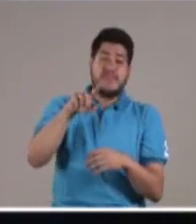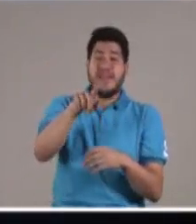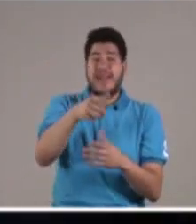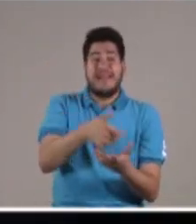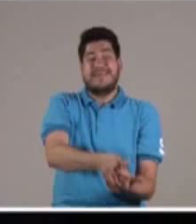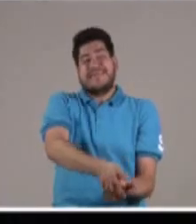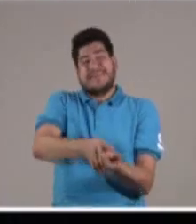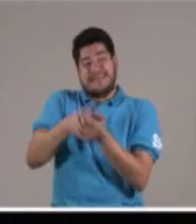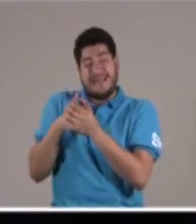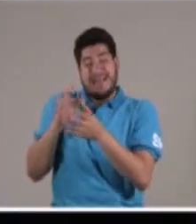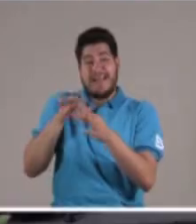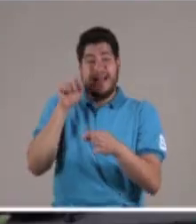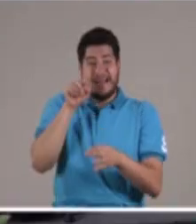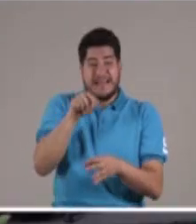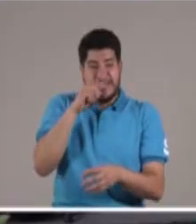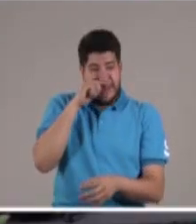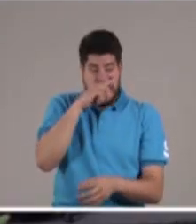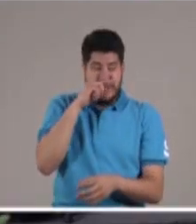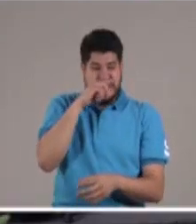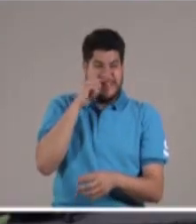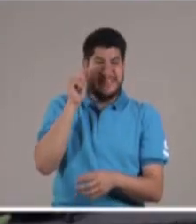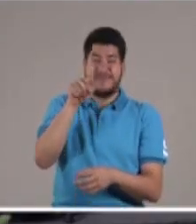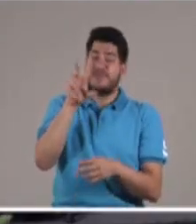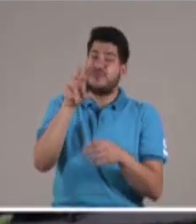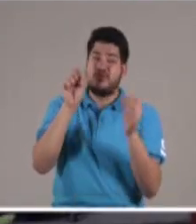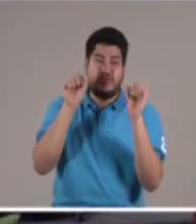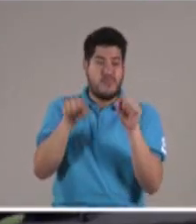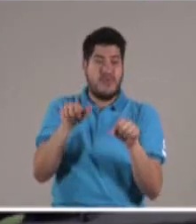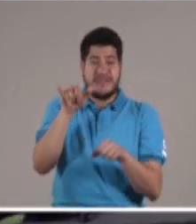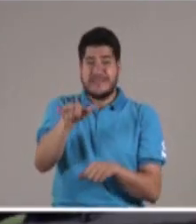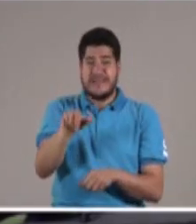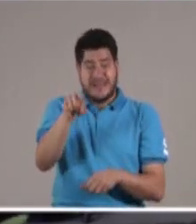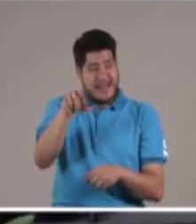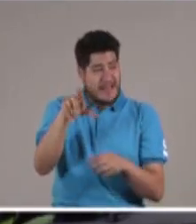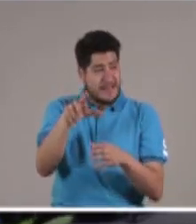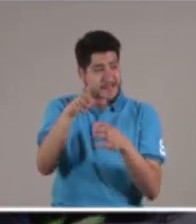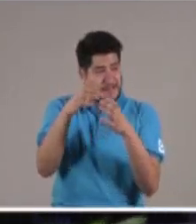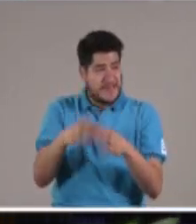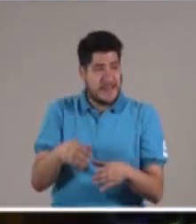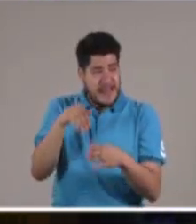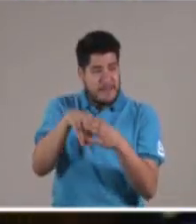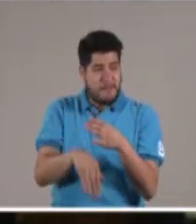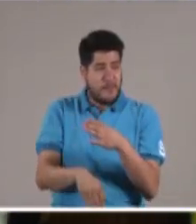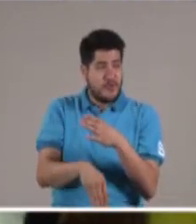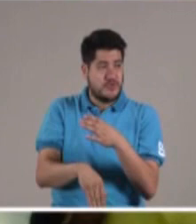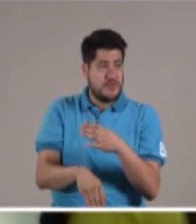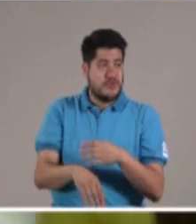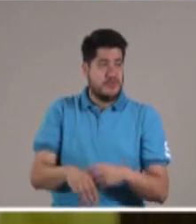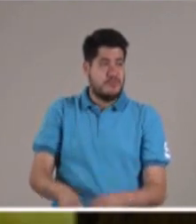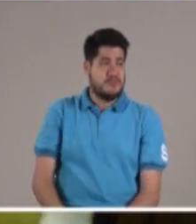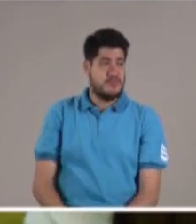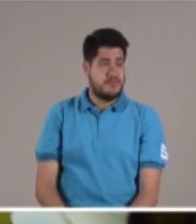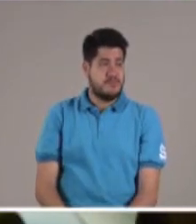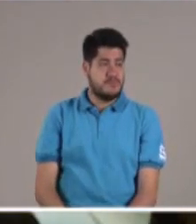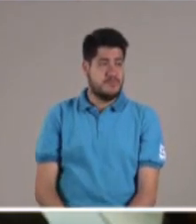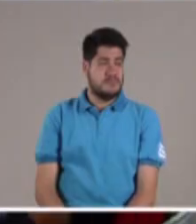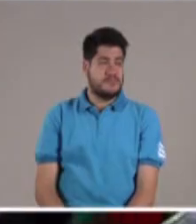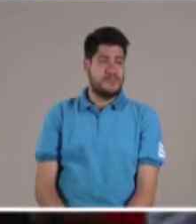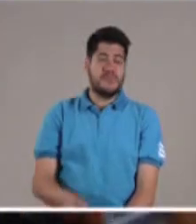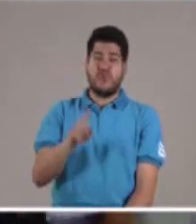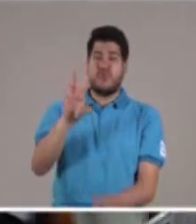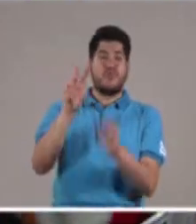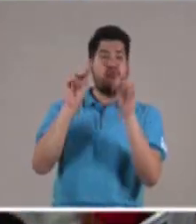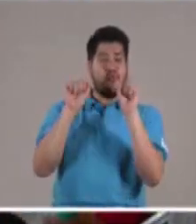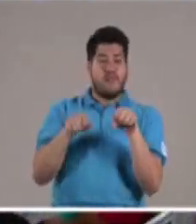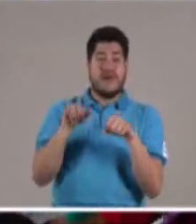sacarte de ahí tú no te puedes quedar ahí de ninguna manera no puedes